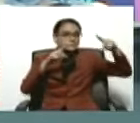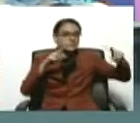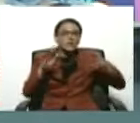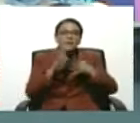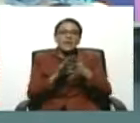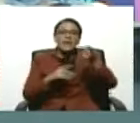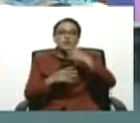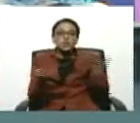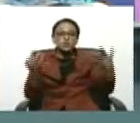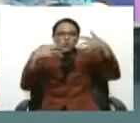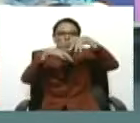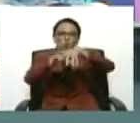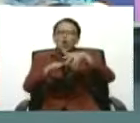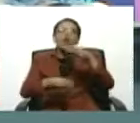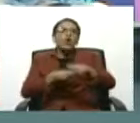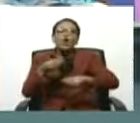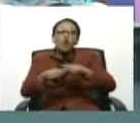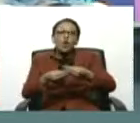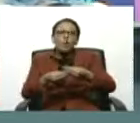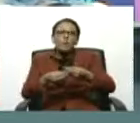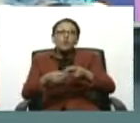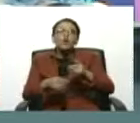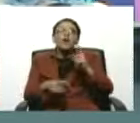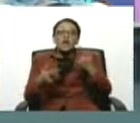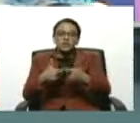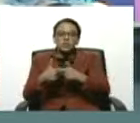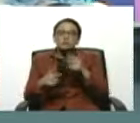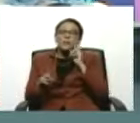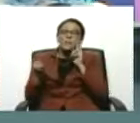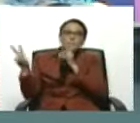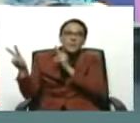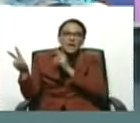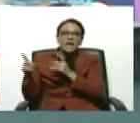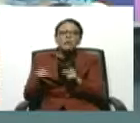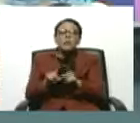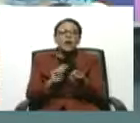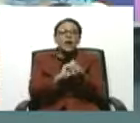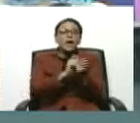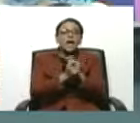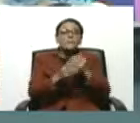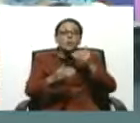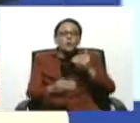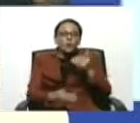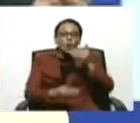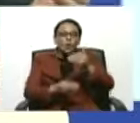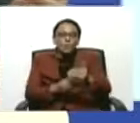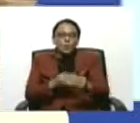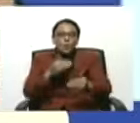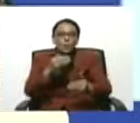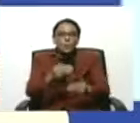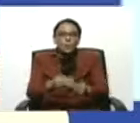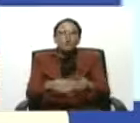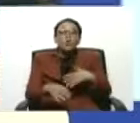y deberíamos ver los cambios graduales en los últimos